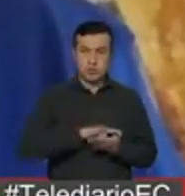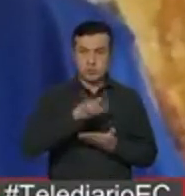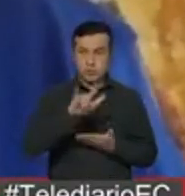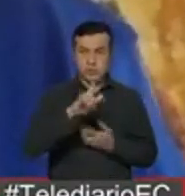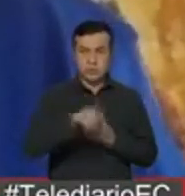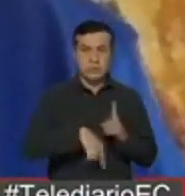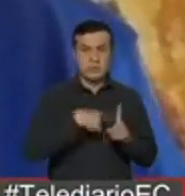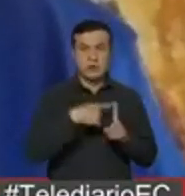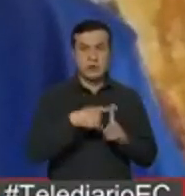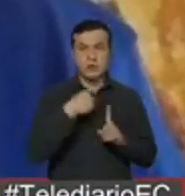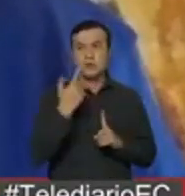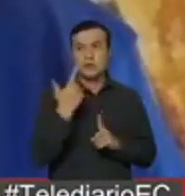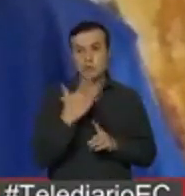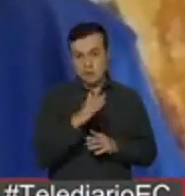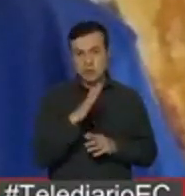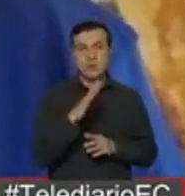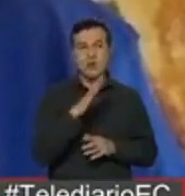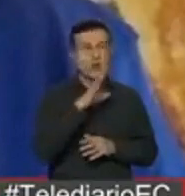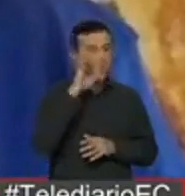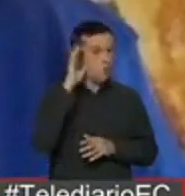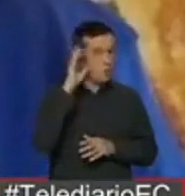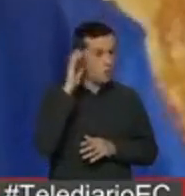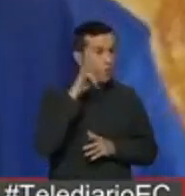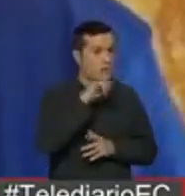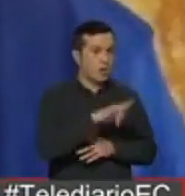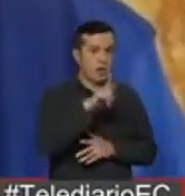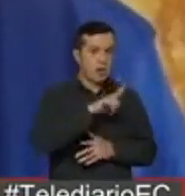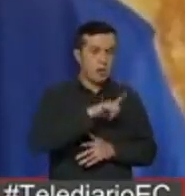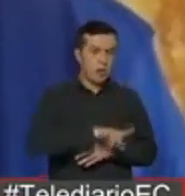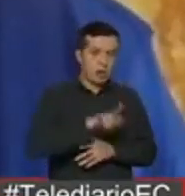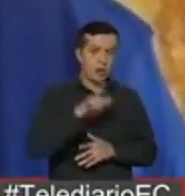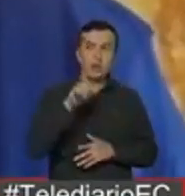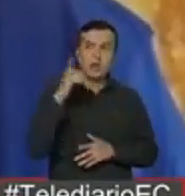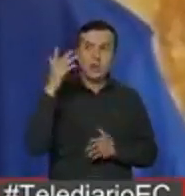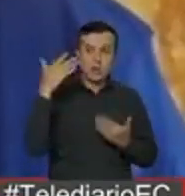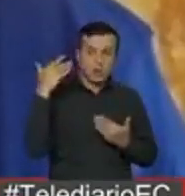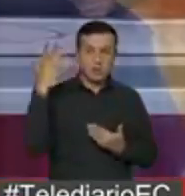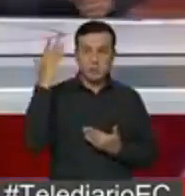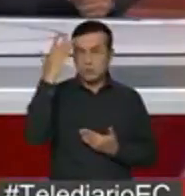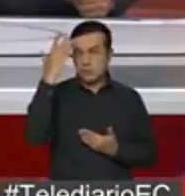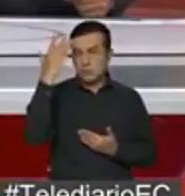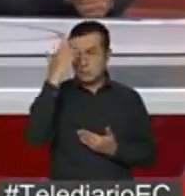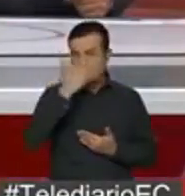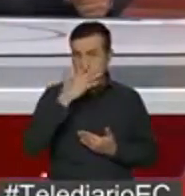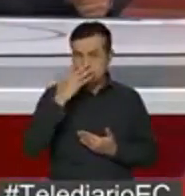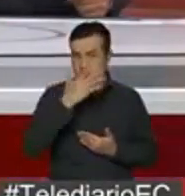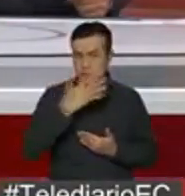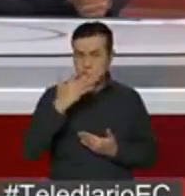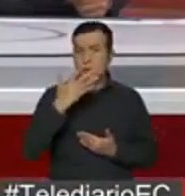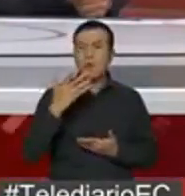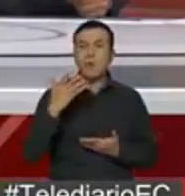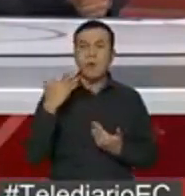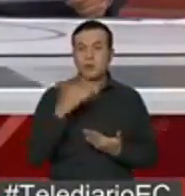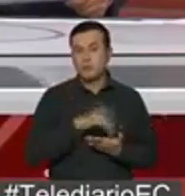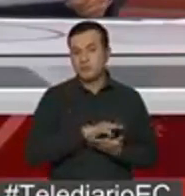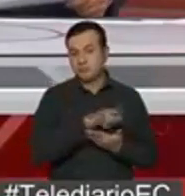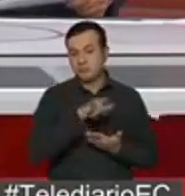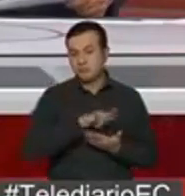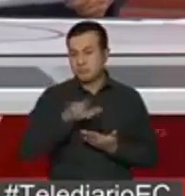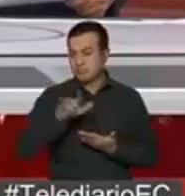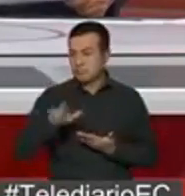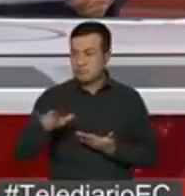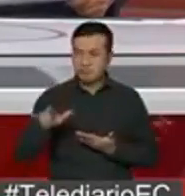Y teníamos ya el Coca, La Guagrio, Esmeraldas y Guayaquil. Esas conexiones, claro, esas conexiones internacionales